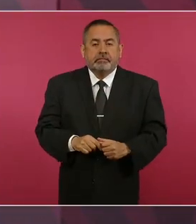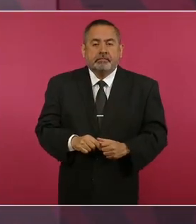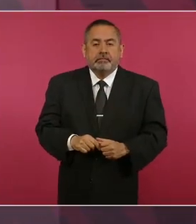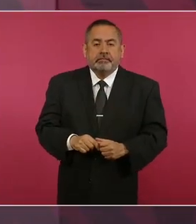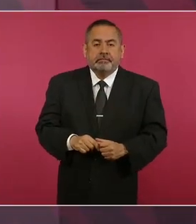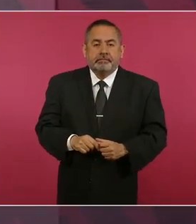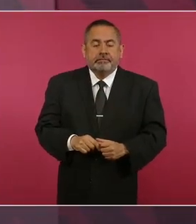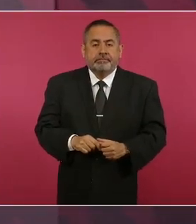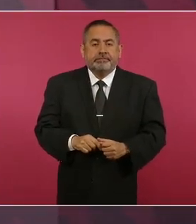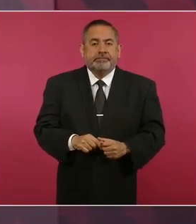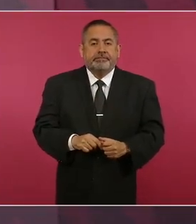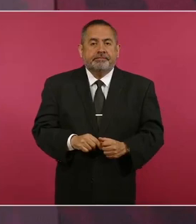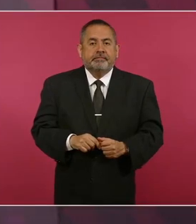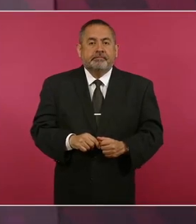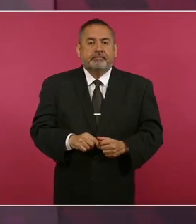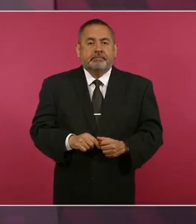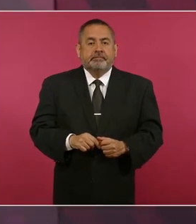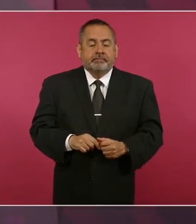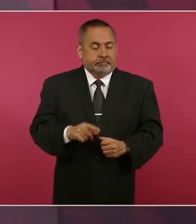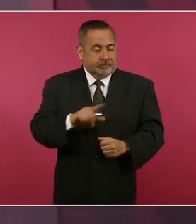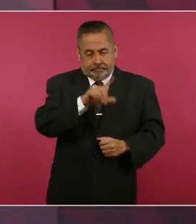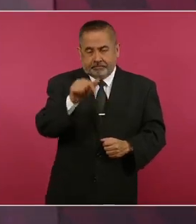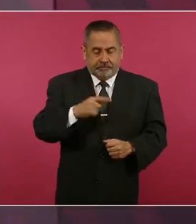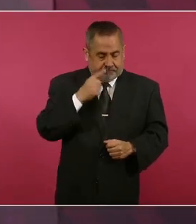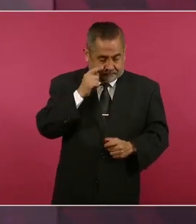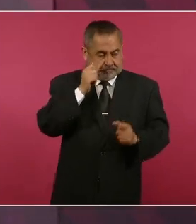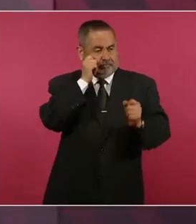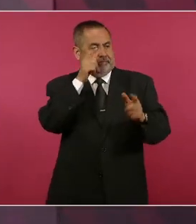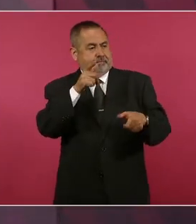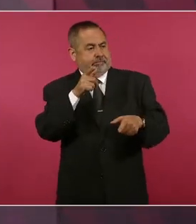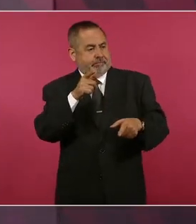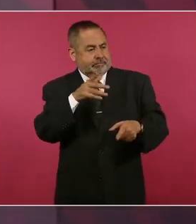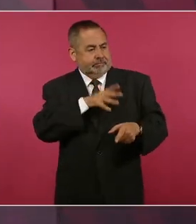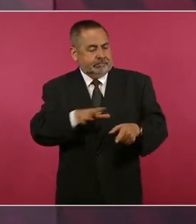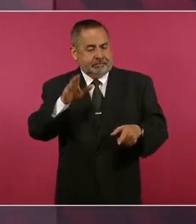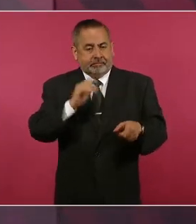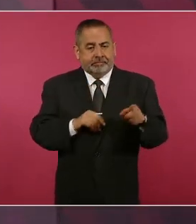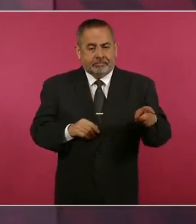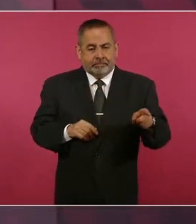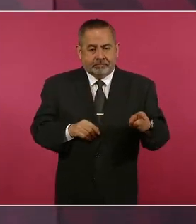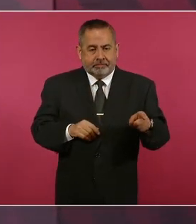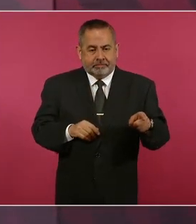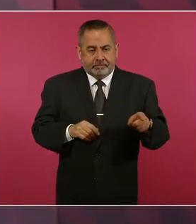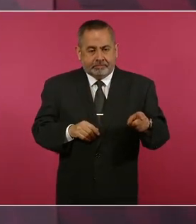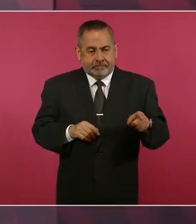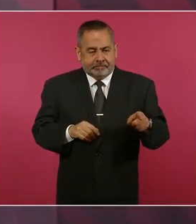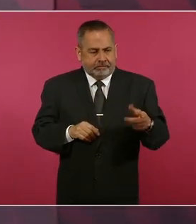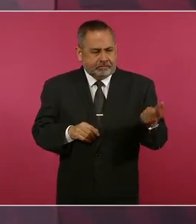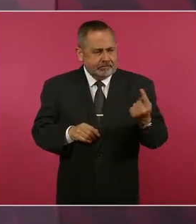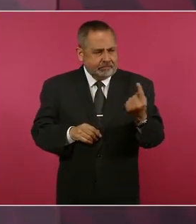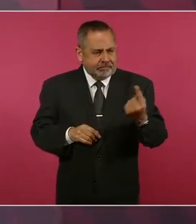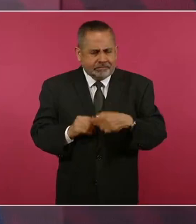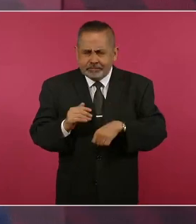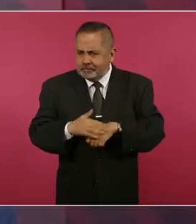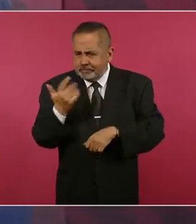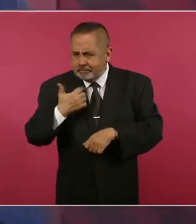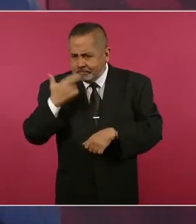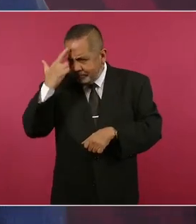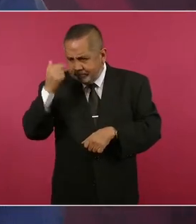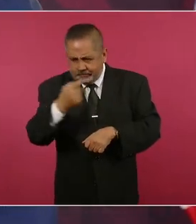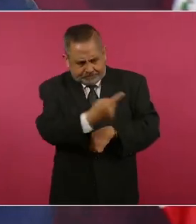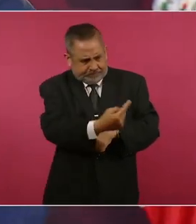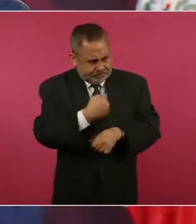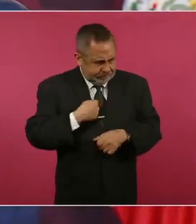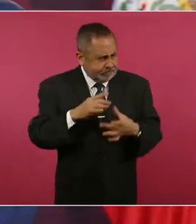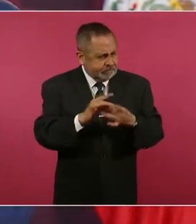que son sorprendentes y que ameritan una explicación de parte